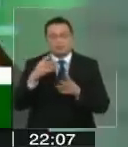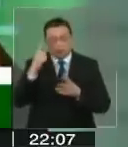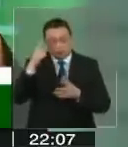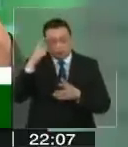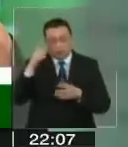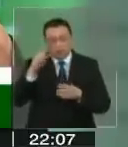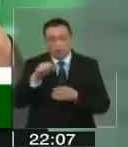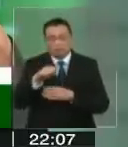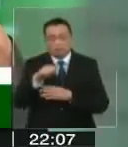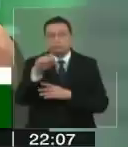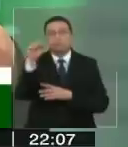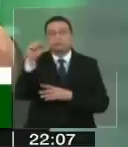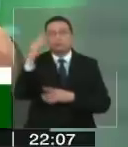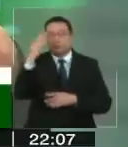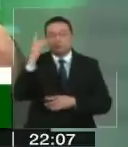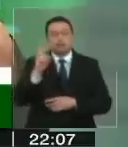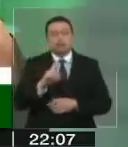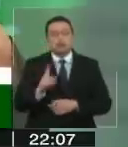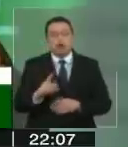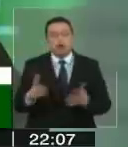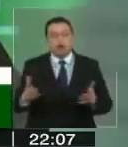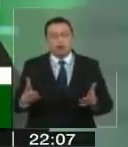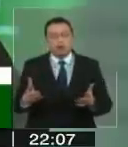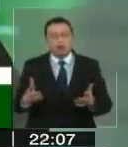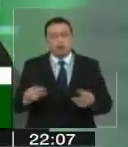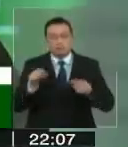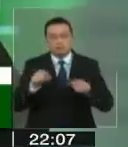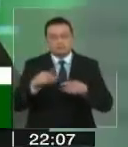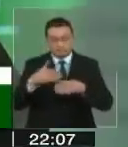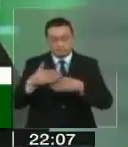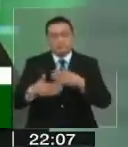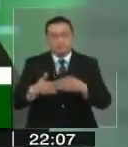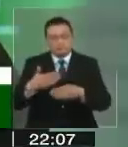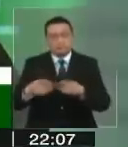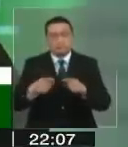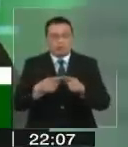levantar cabeza, no la levantaba. Bueno, hice un proceso